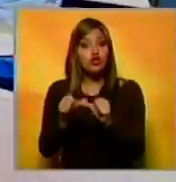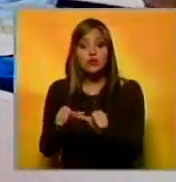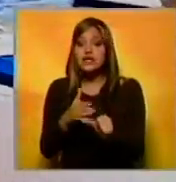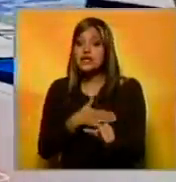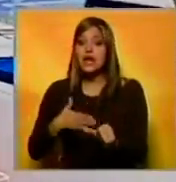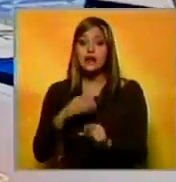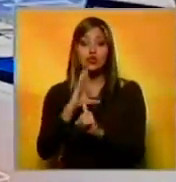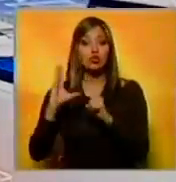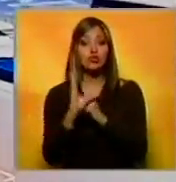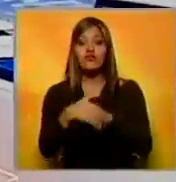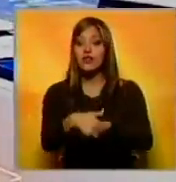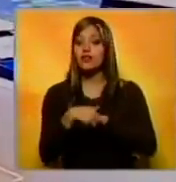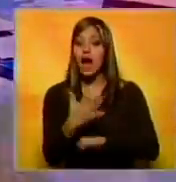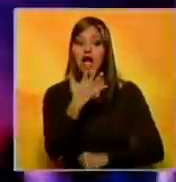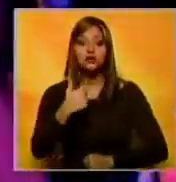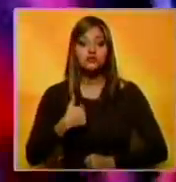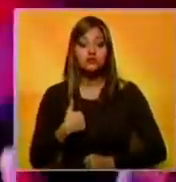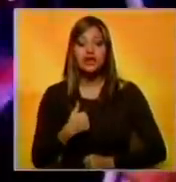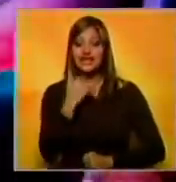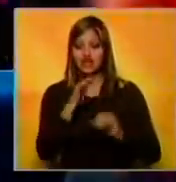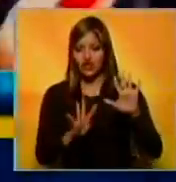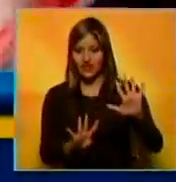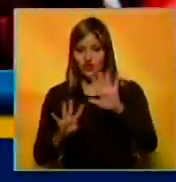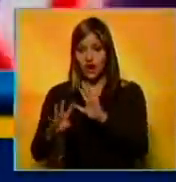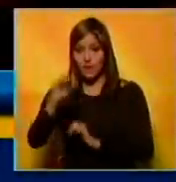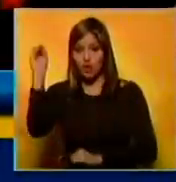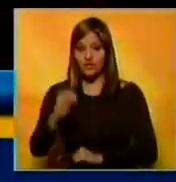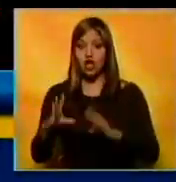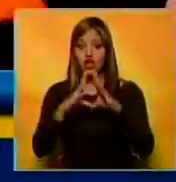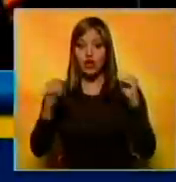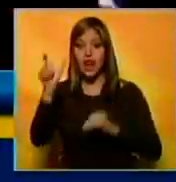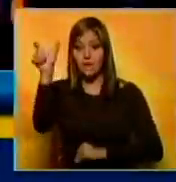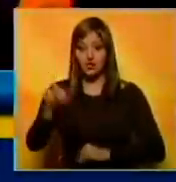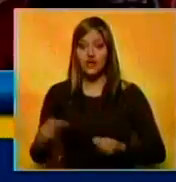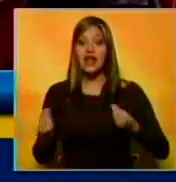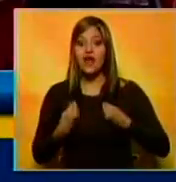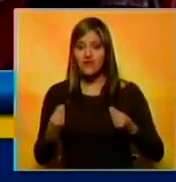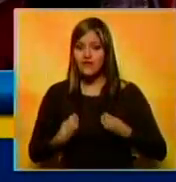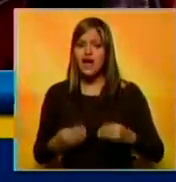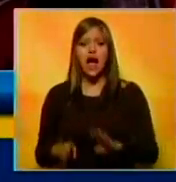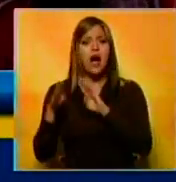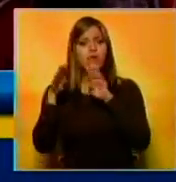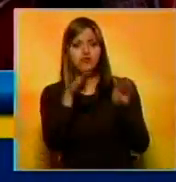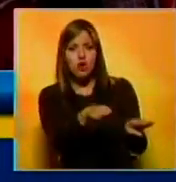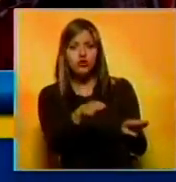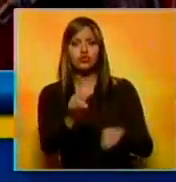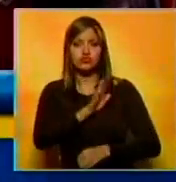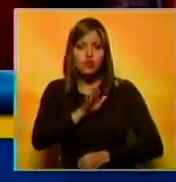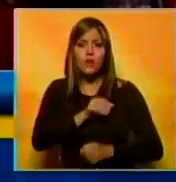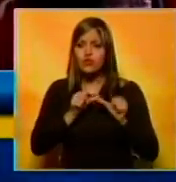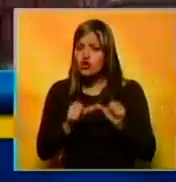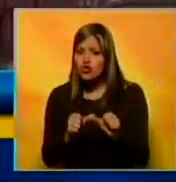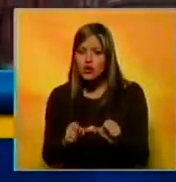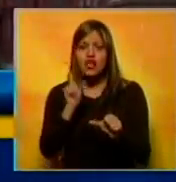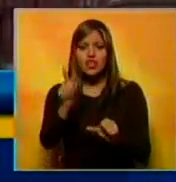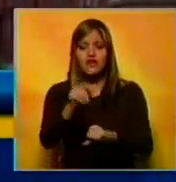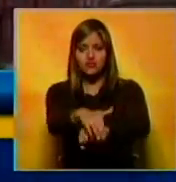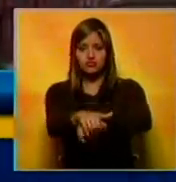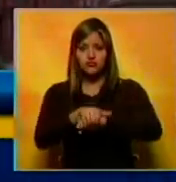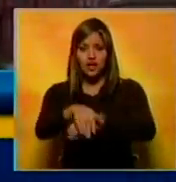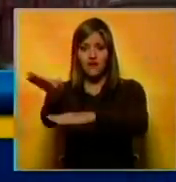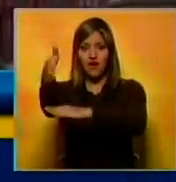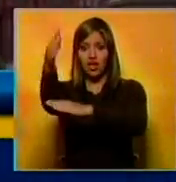siendo británicos. Casi 99% de los habitantes del archipiélago apoyaron que el territorio continúe bajo